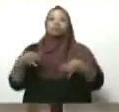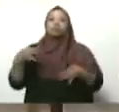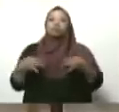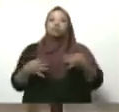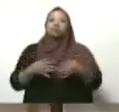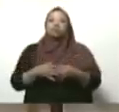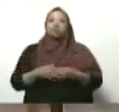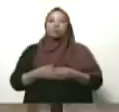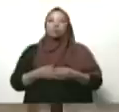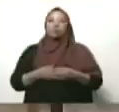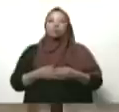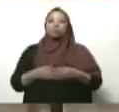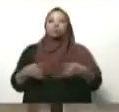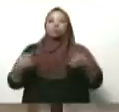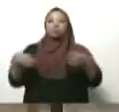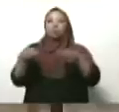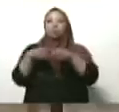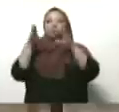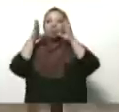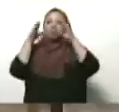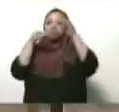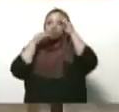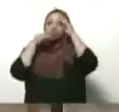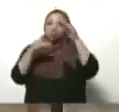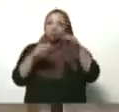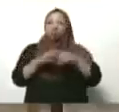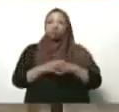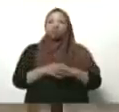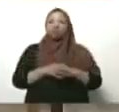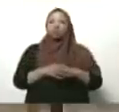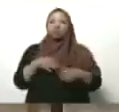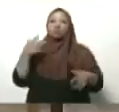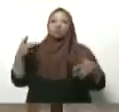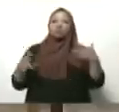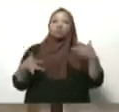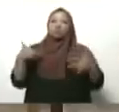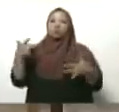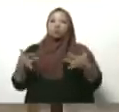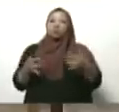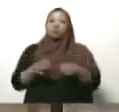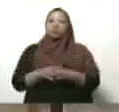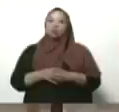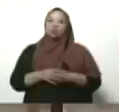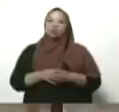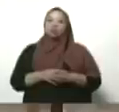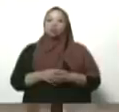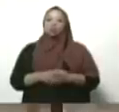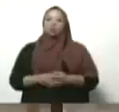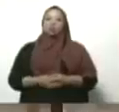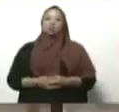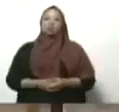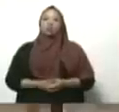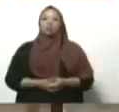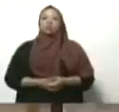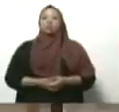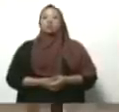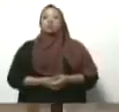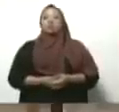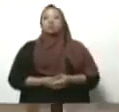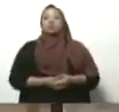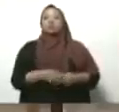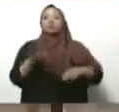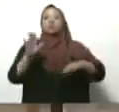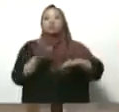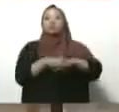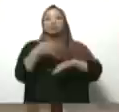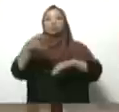en esas mesas de atención yo las he llamado mesas de atención inmediata la llamado así porque allí